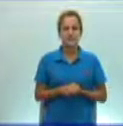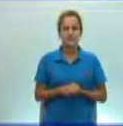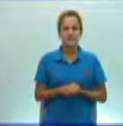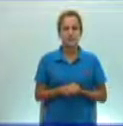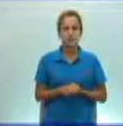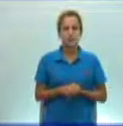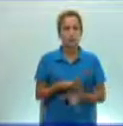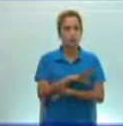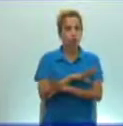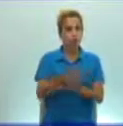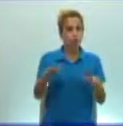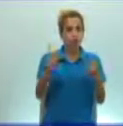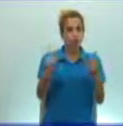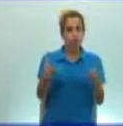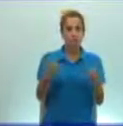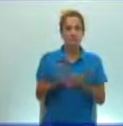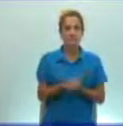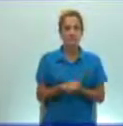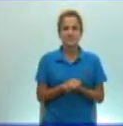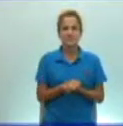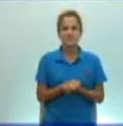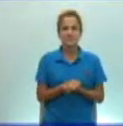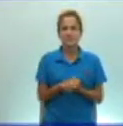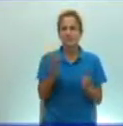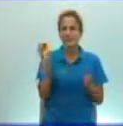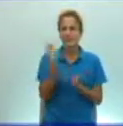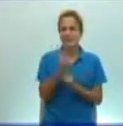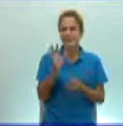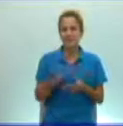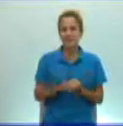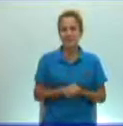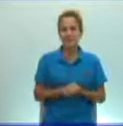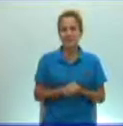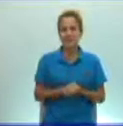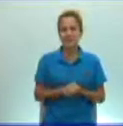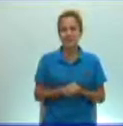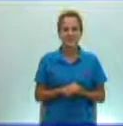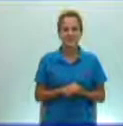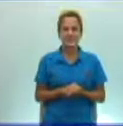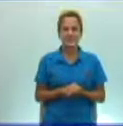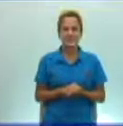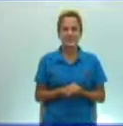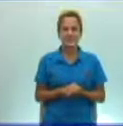todo está listo, pues comencemos.